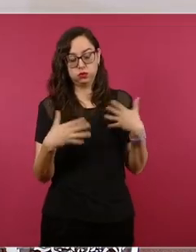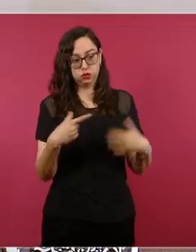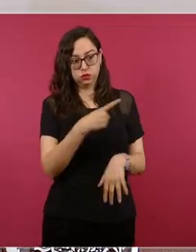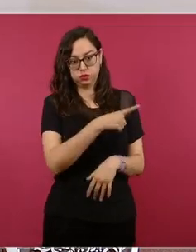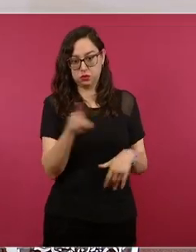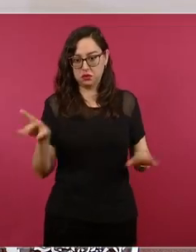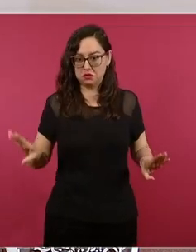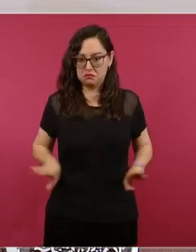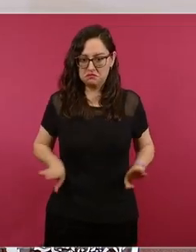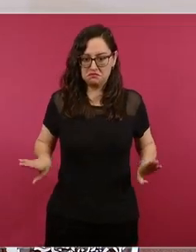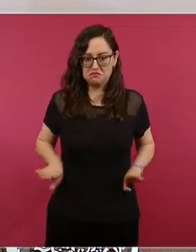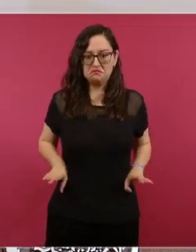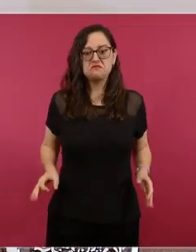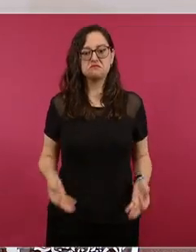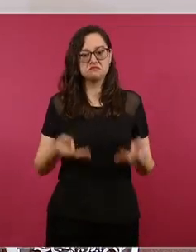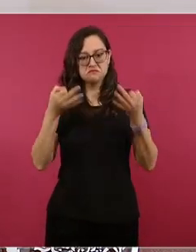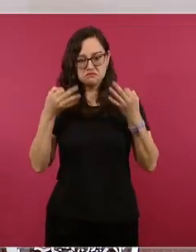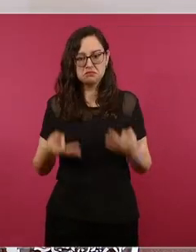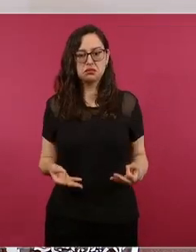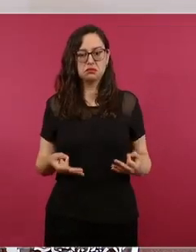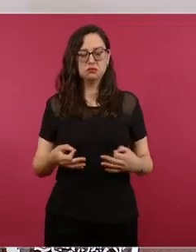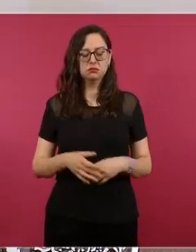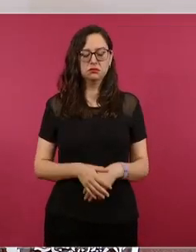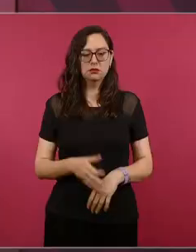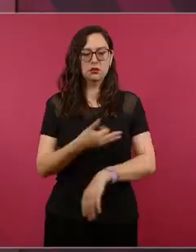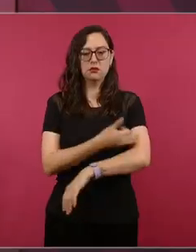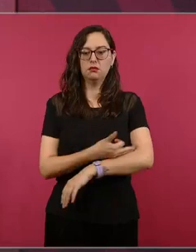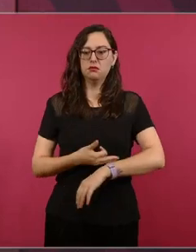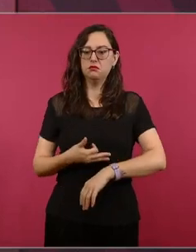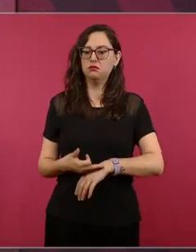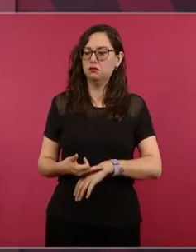porque no abandonan